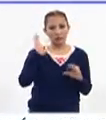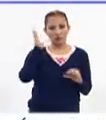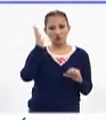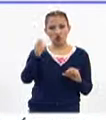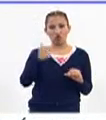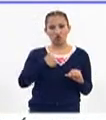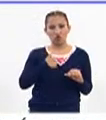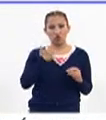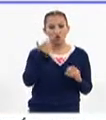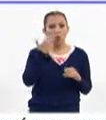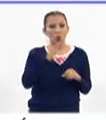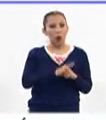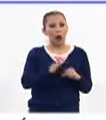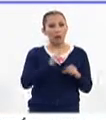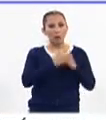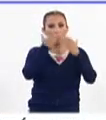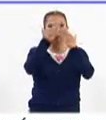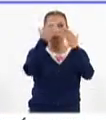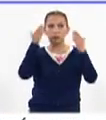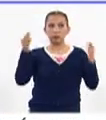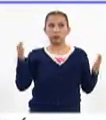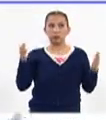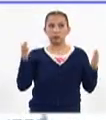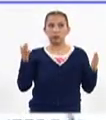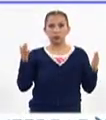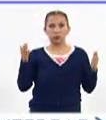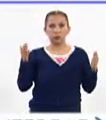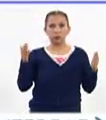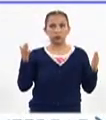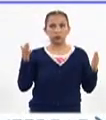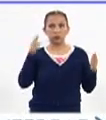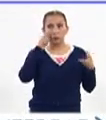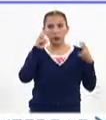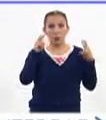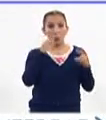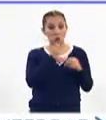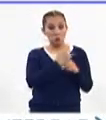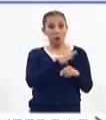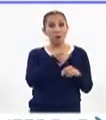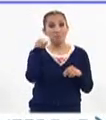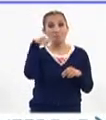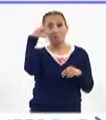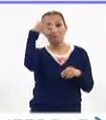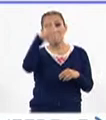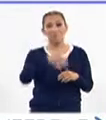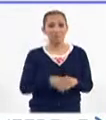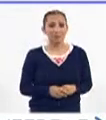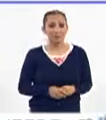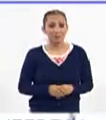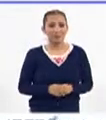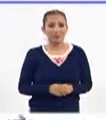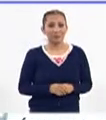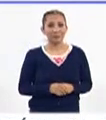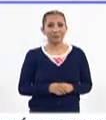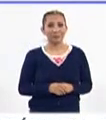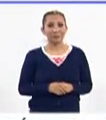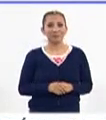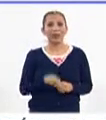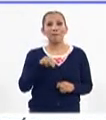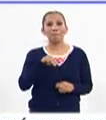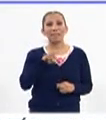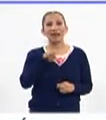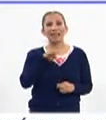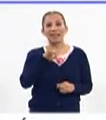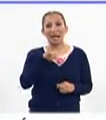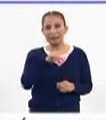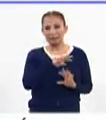en lo que quiero. Se me amplió el panorama y veo muchas oportunidades más. Claro. Marina,